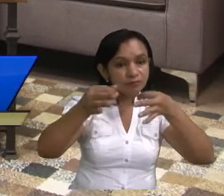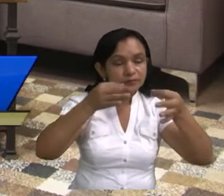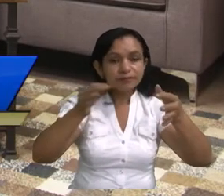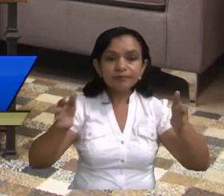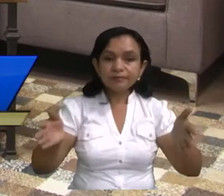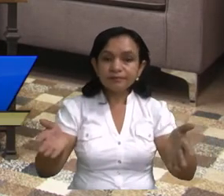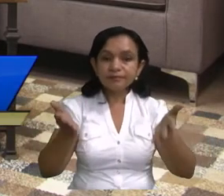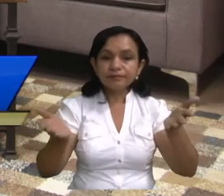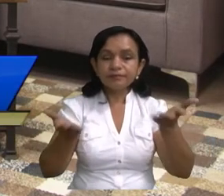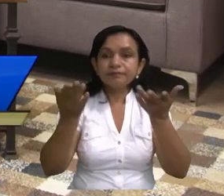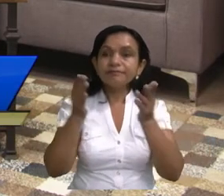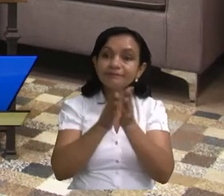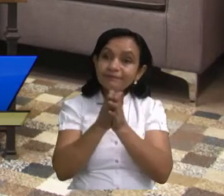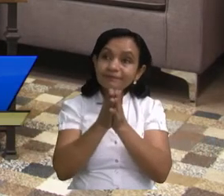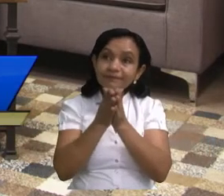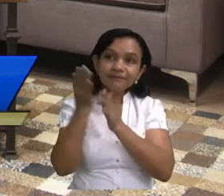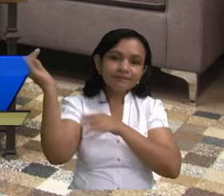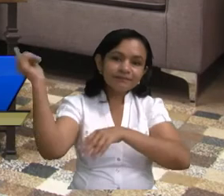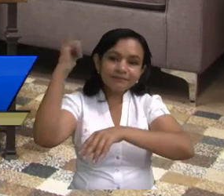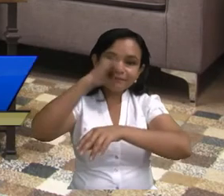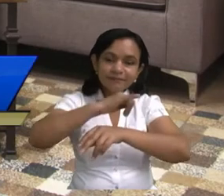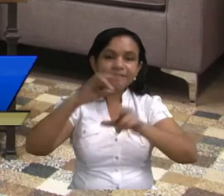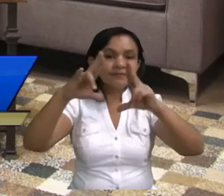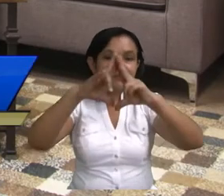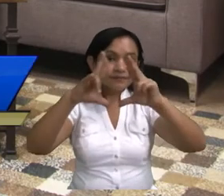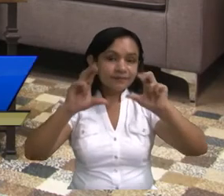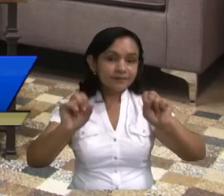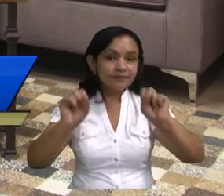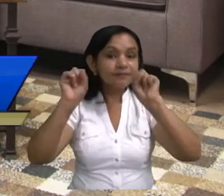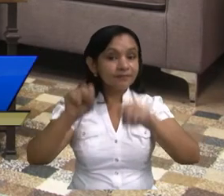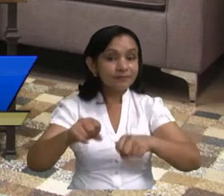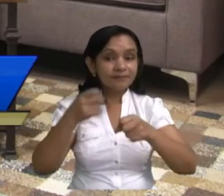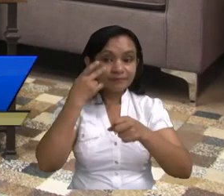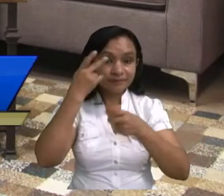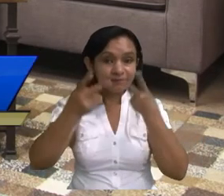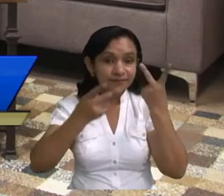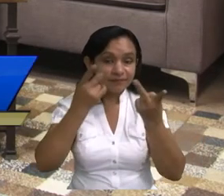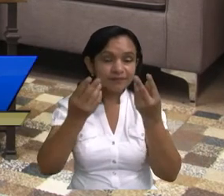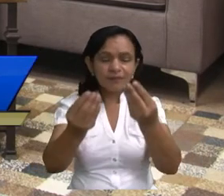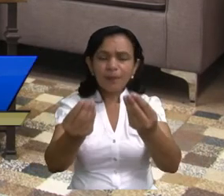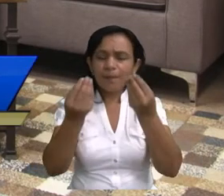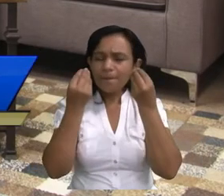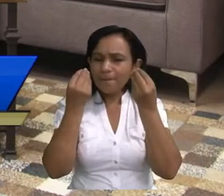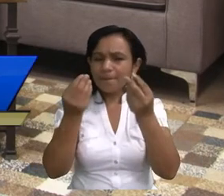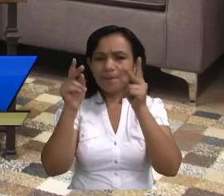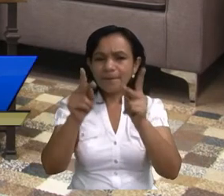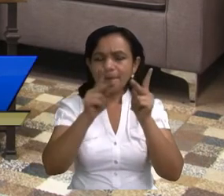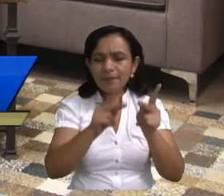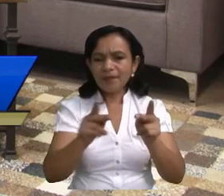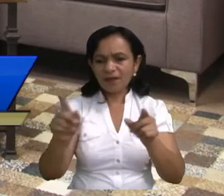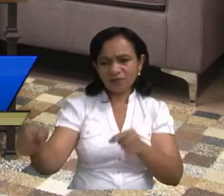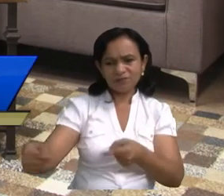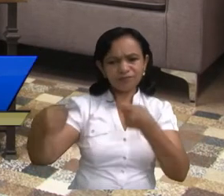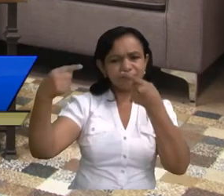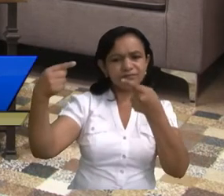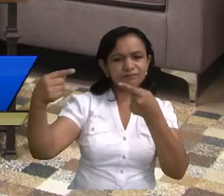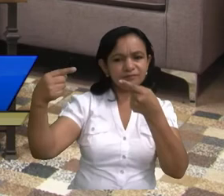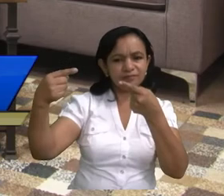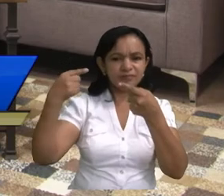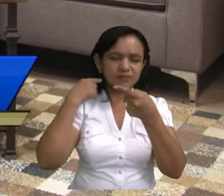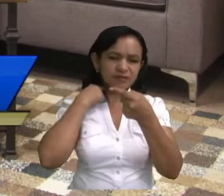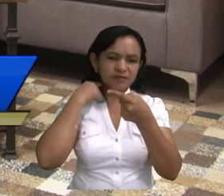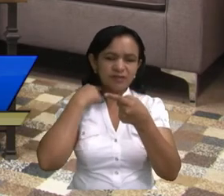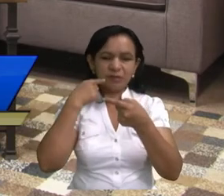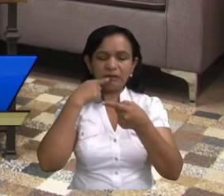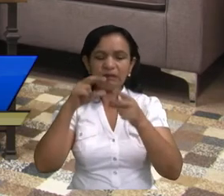promovemos para que vengan a Nicaragua, porque hay mucha gente que nos adversa y siempre trata